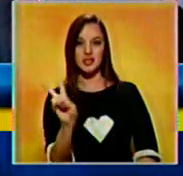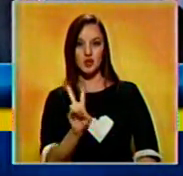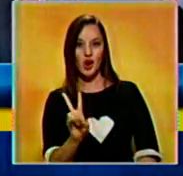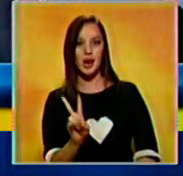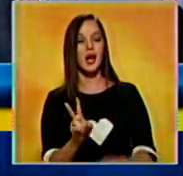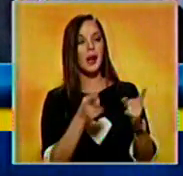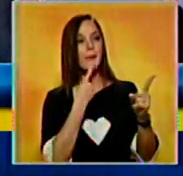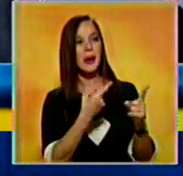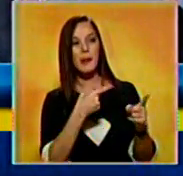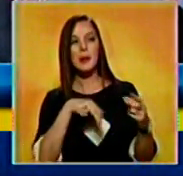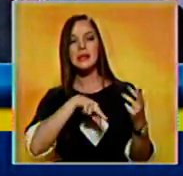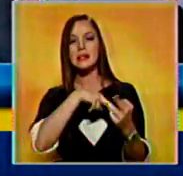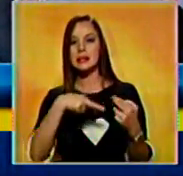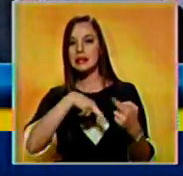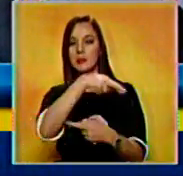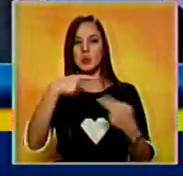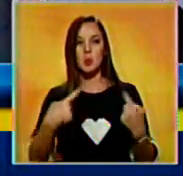pruebas.